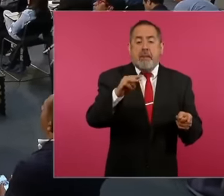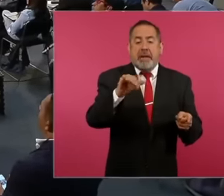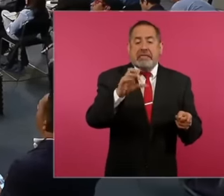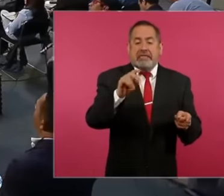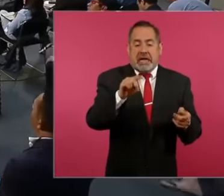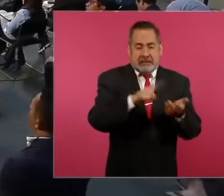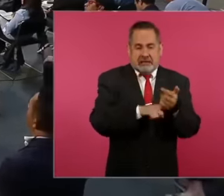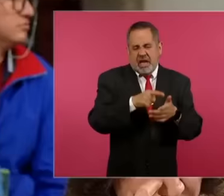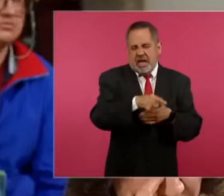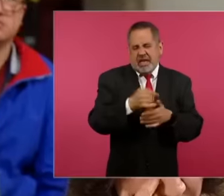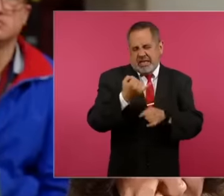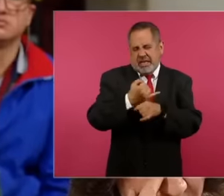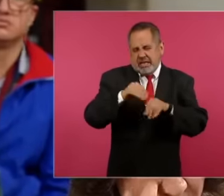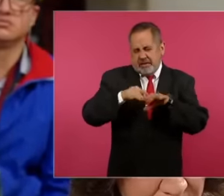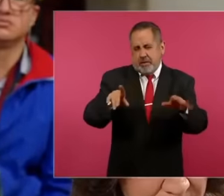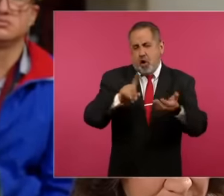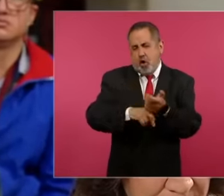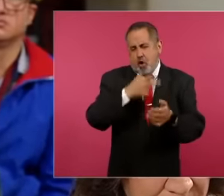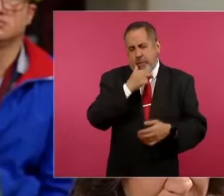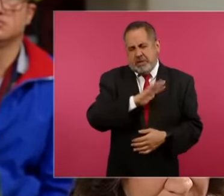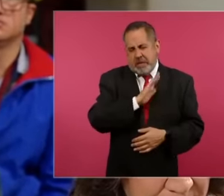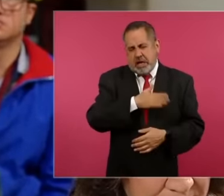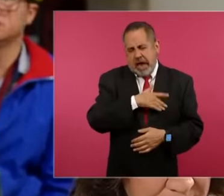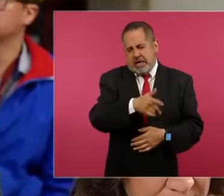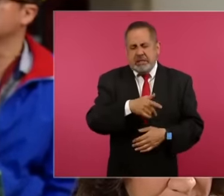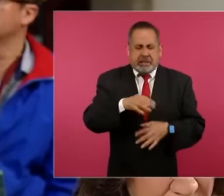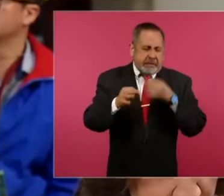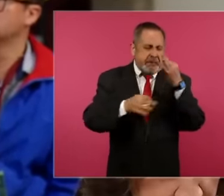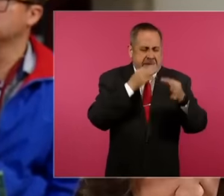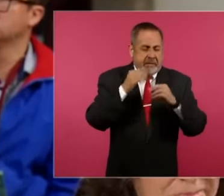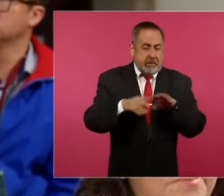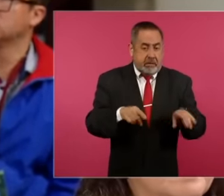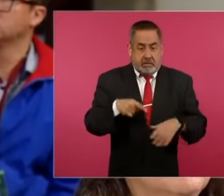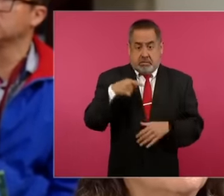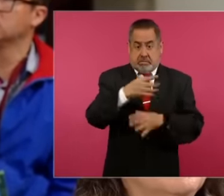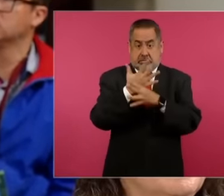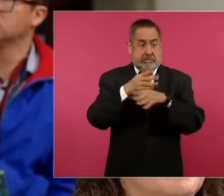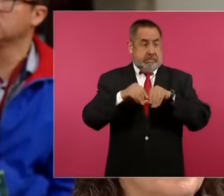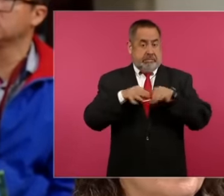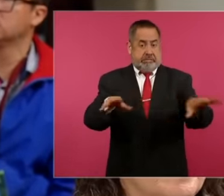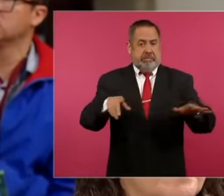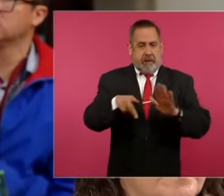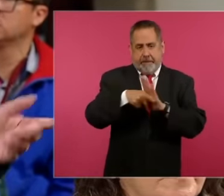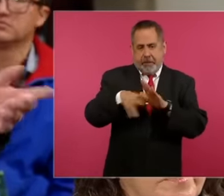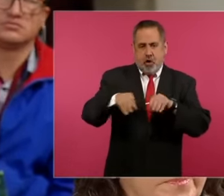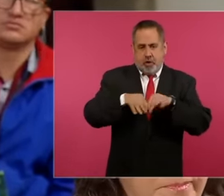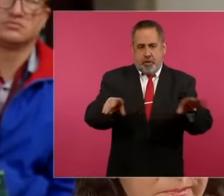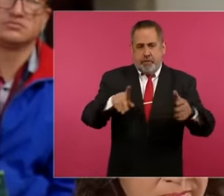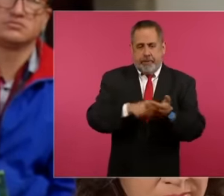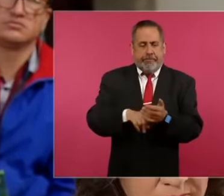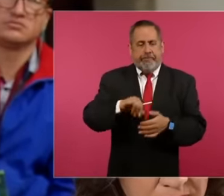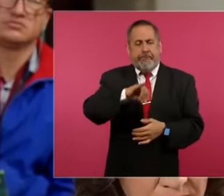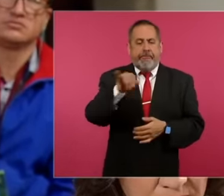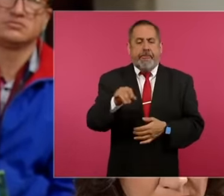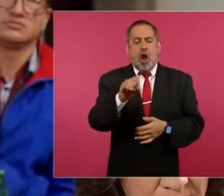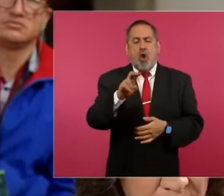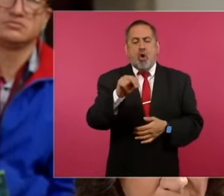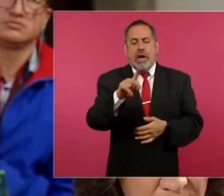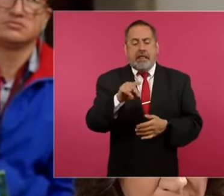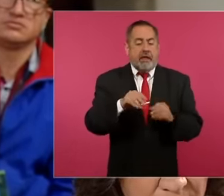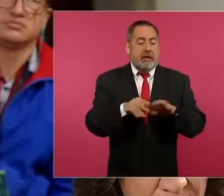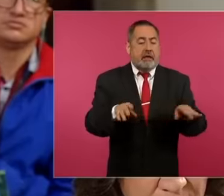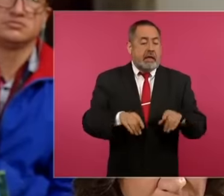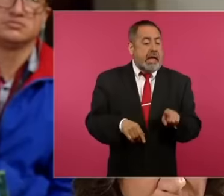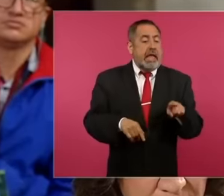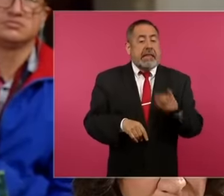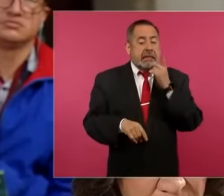analista de redes sociales español, donde revela, esto fue publicado en un periódico en La Jornada,